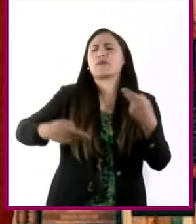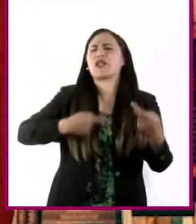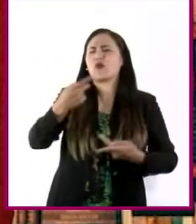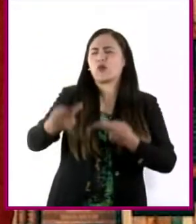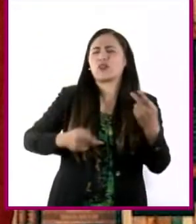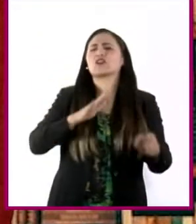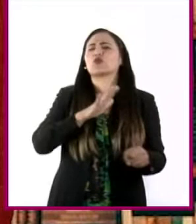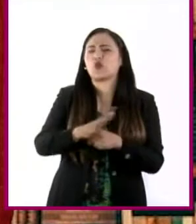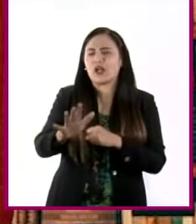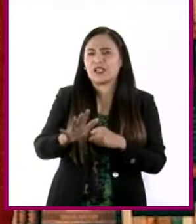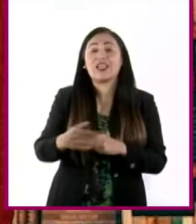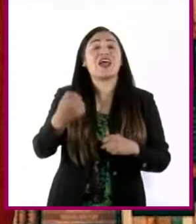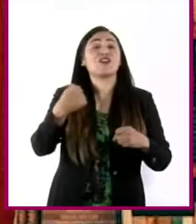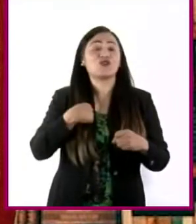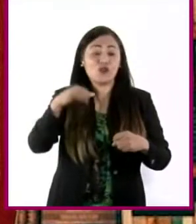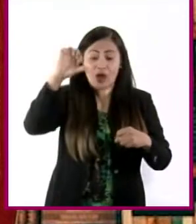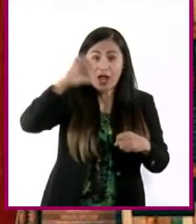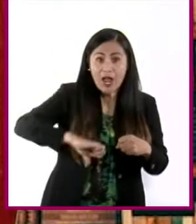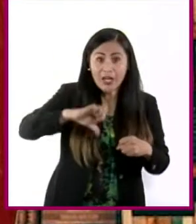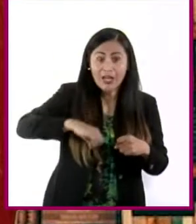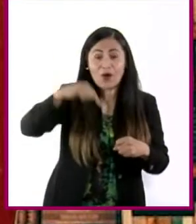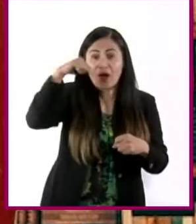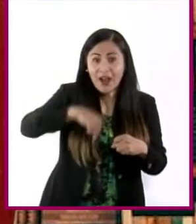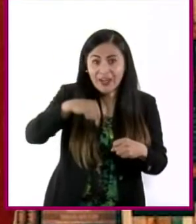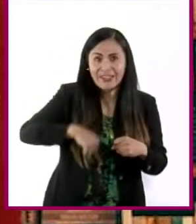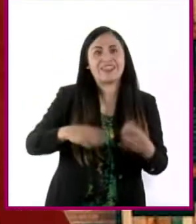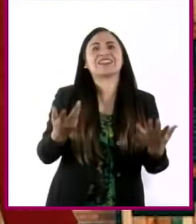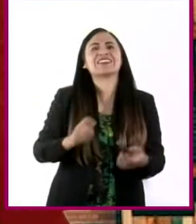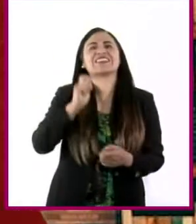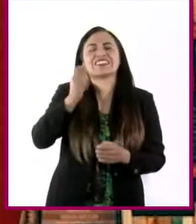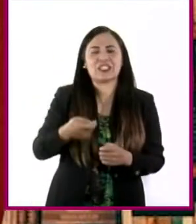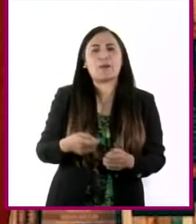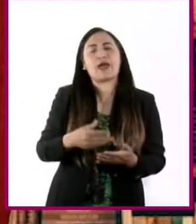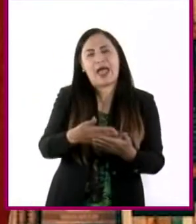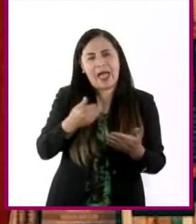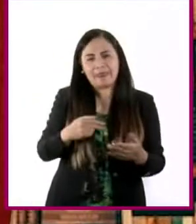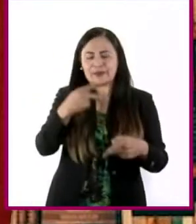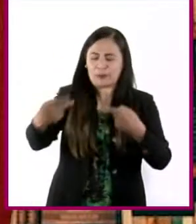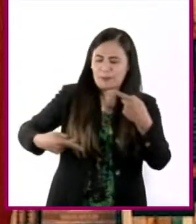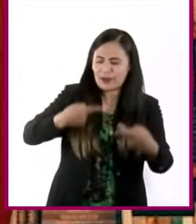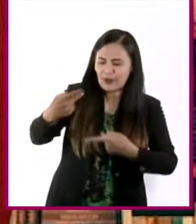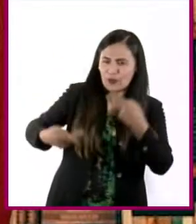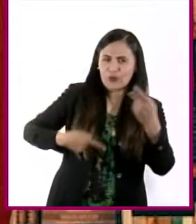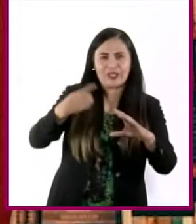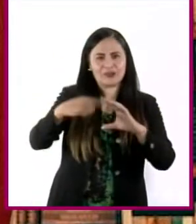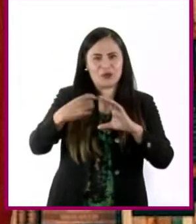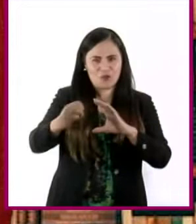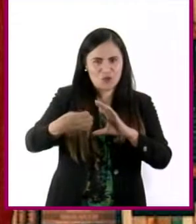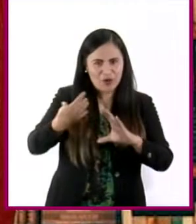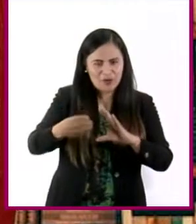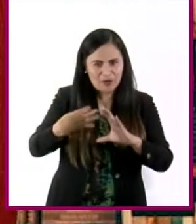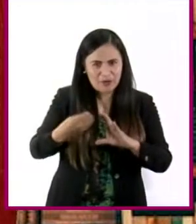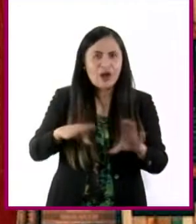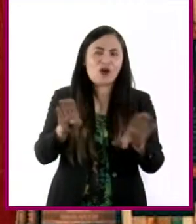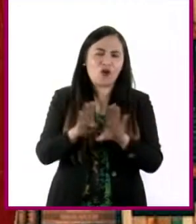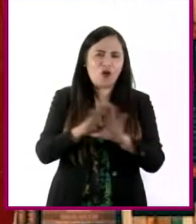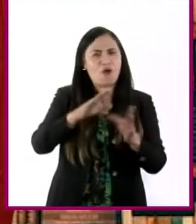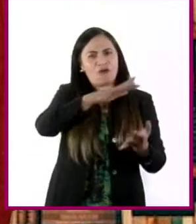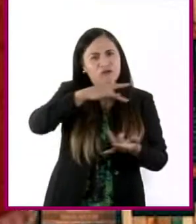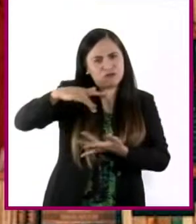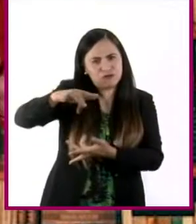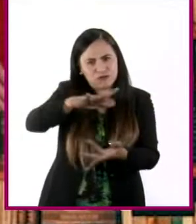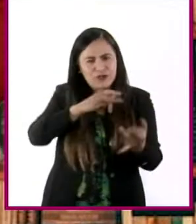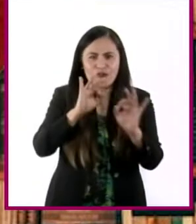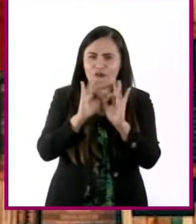es que ya quiero contarles qué hacemos aquí, pero antes, envíenos sus preguntas. Recuerden que pueden hacerlo mediante alguna de nuestras redes